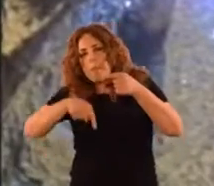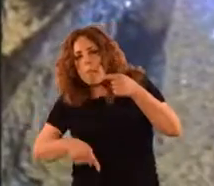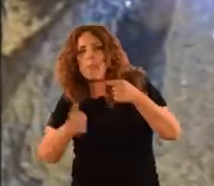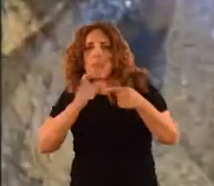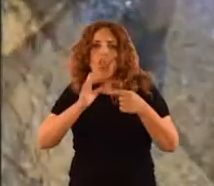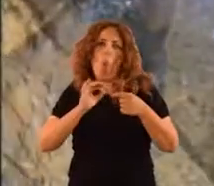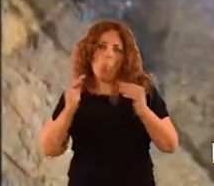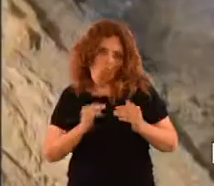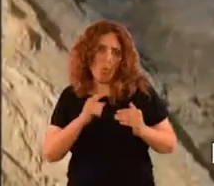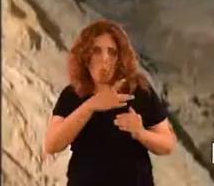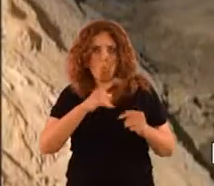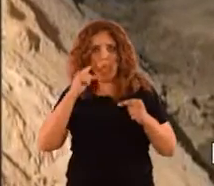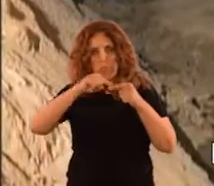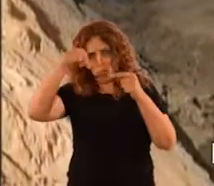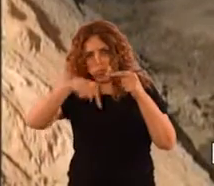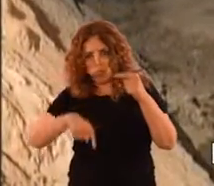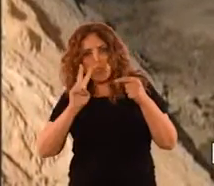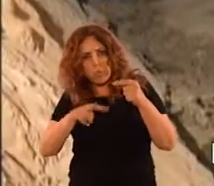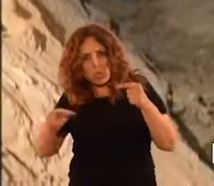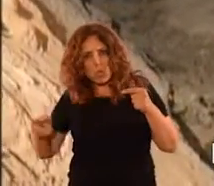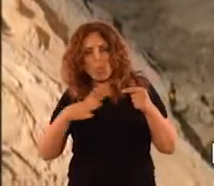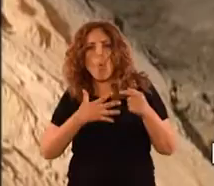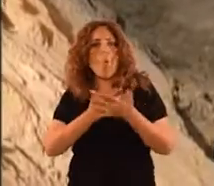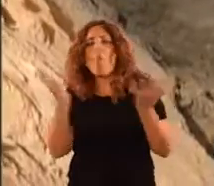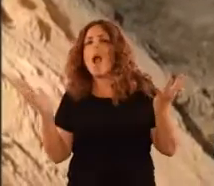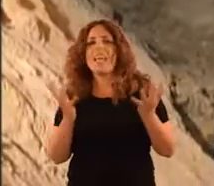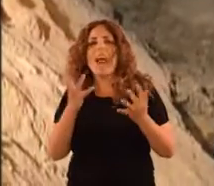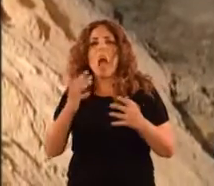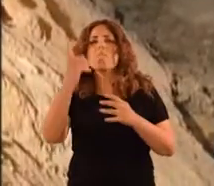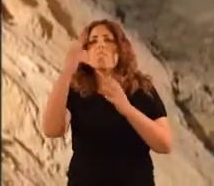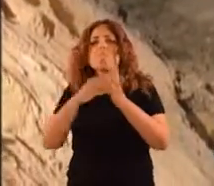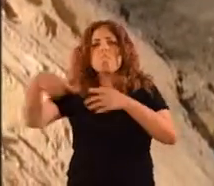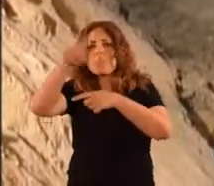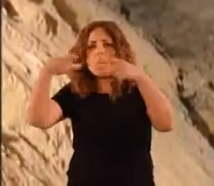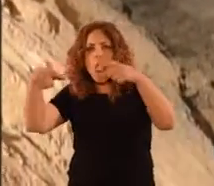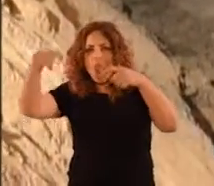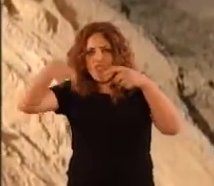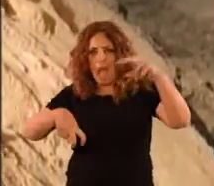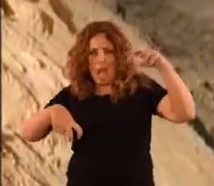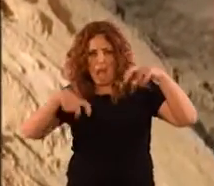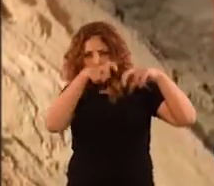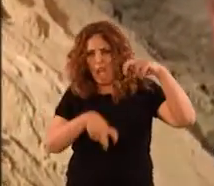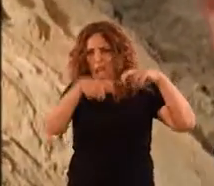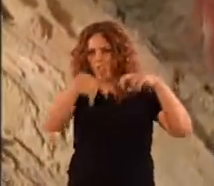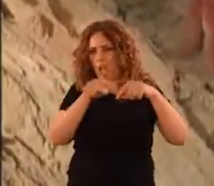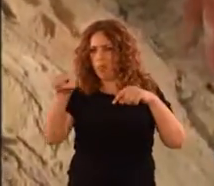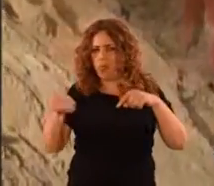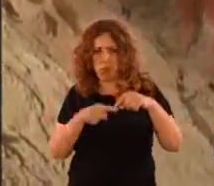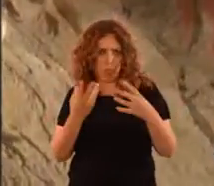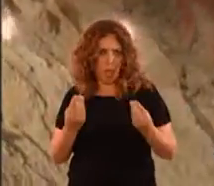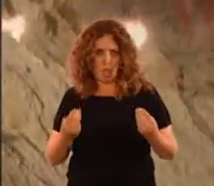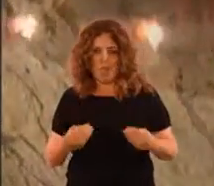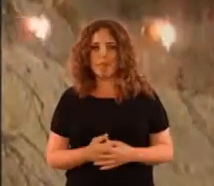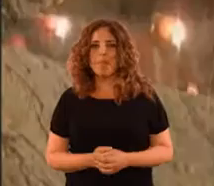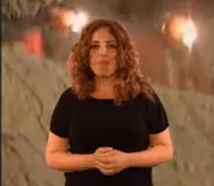del trayecto a realizar, podemos acceder al karst subterráneo por cualquiera de las más de 1000 dolinas existentes en